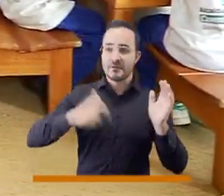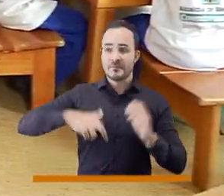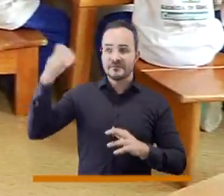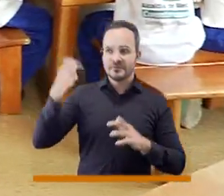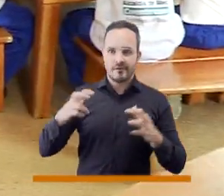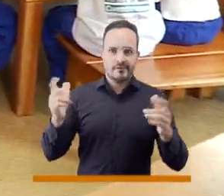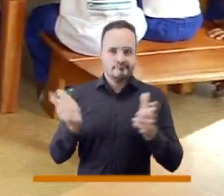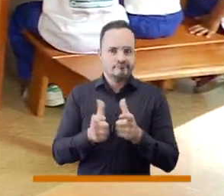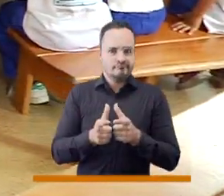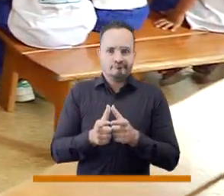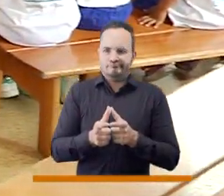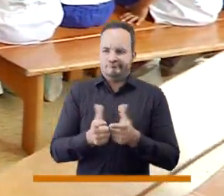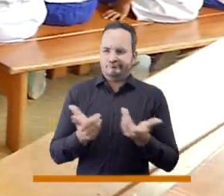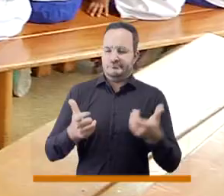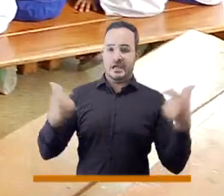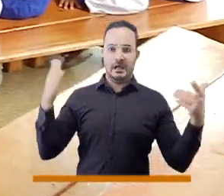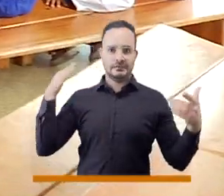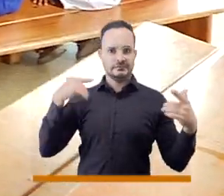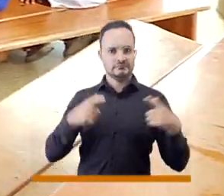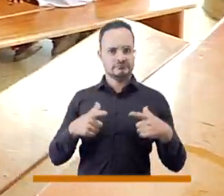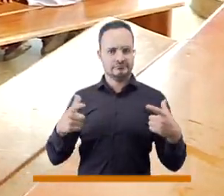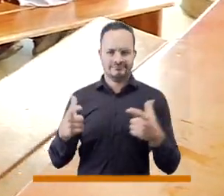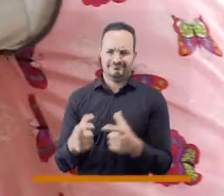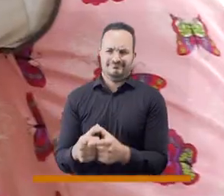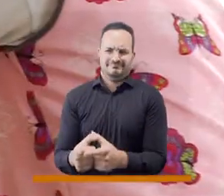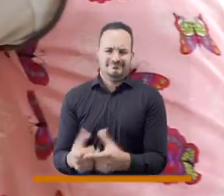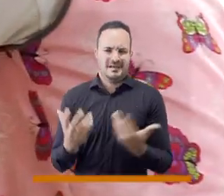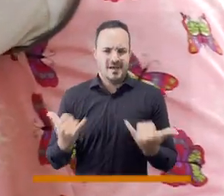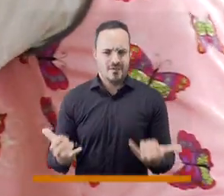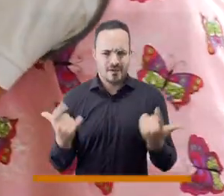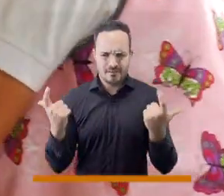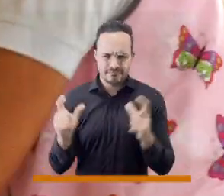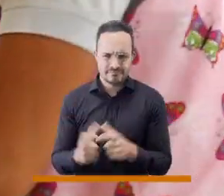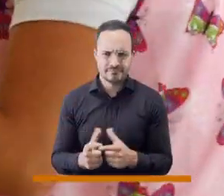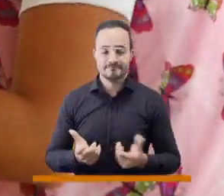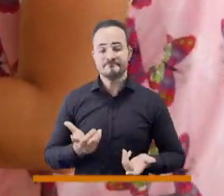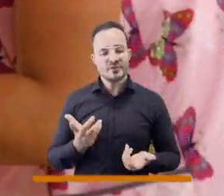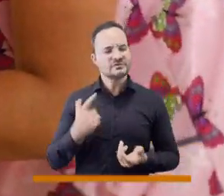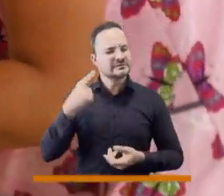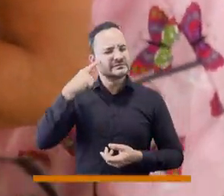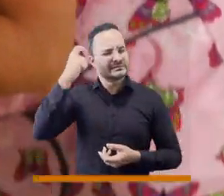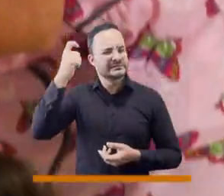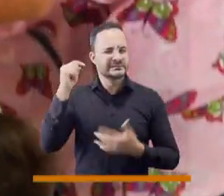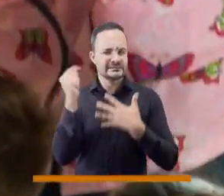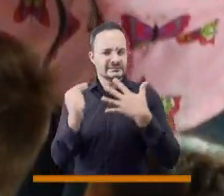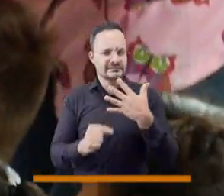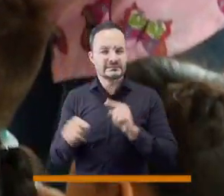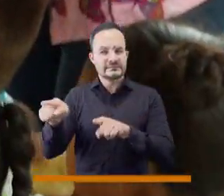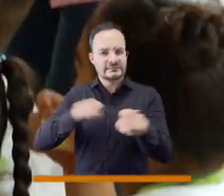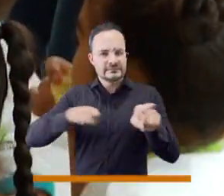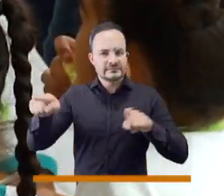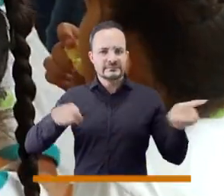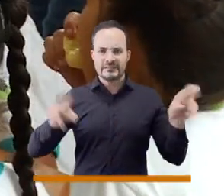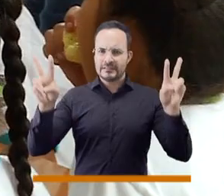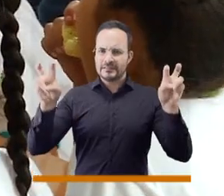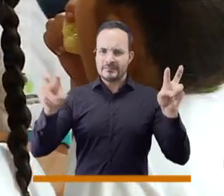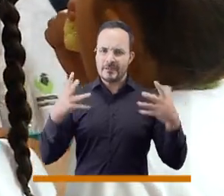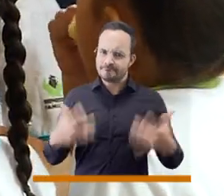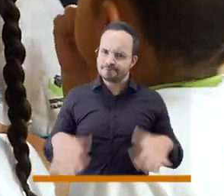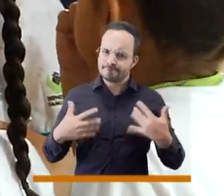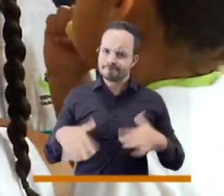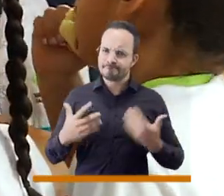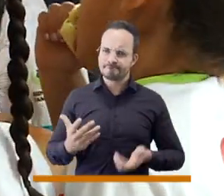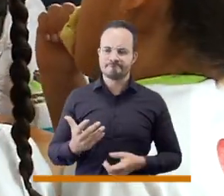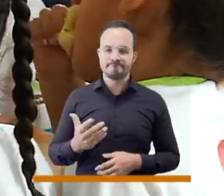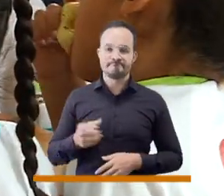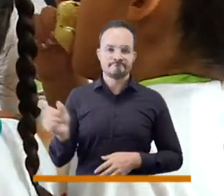y con menos profesionales, para que miren a ver en qué se está quedando la plata. Realmente hay inmensos retos en estos temas tan complicados